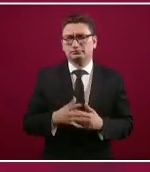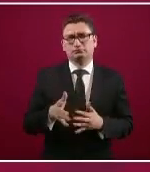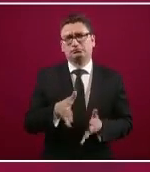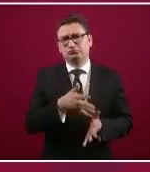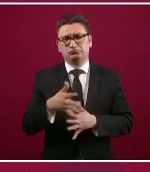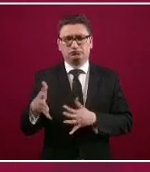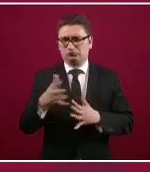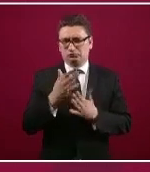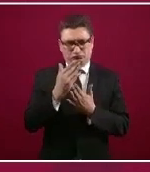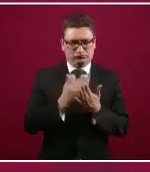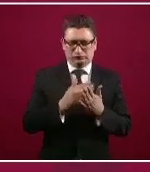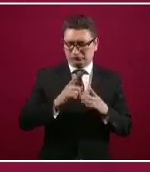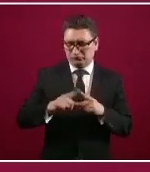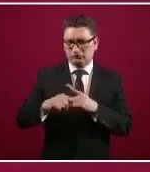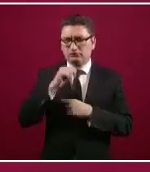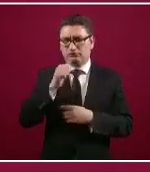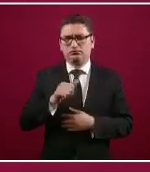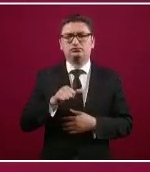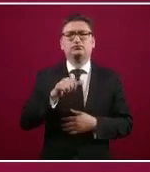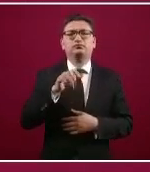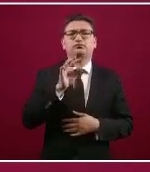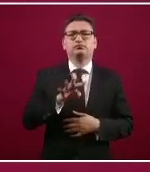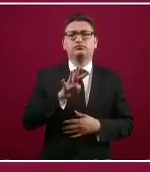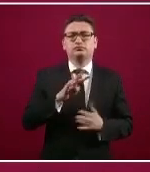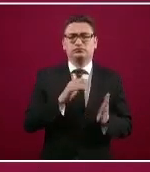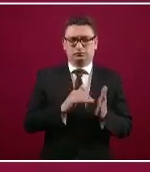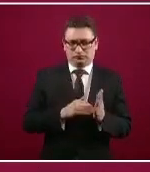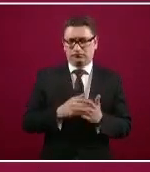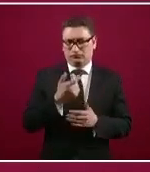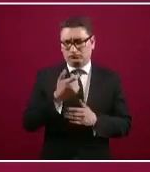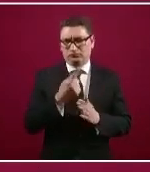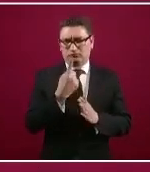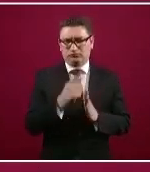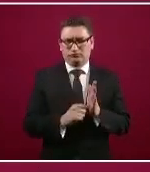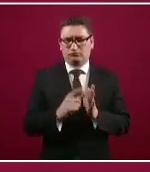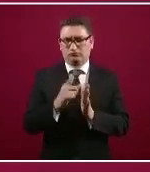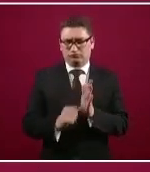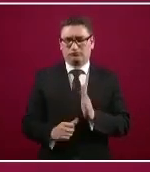sin descuentos, 19,000 pesos mensuales.